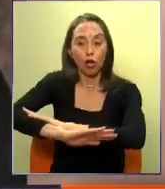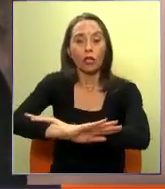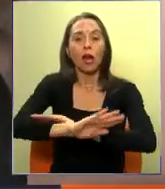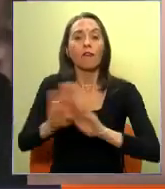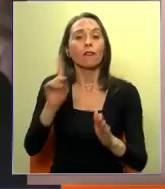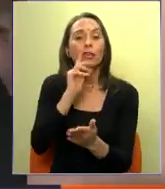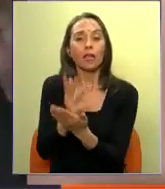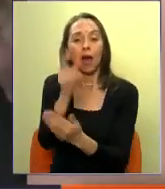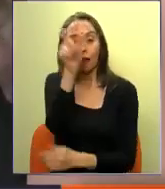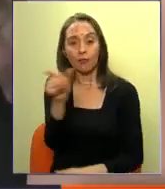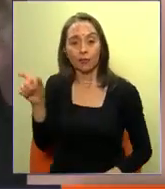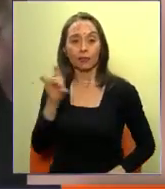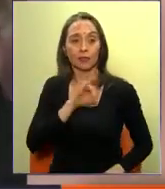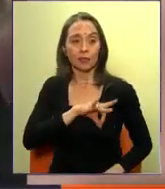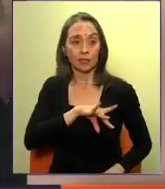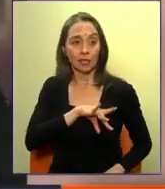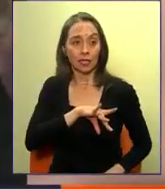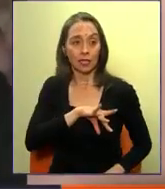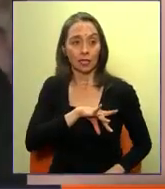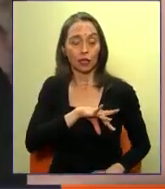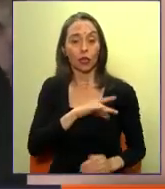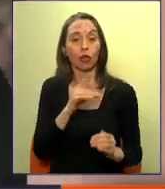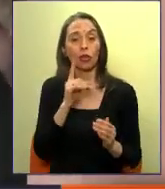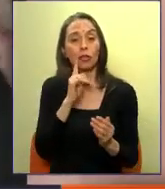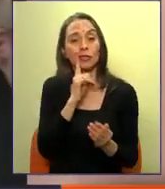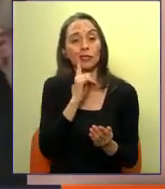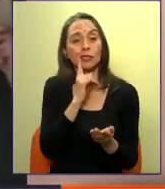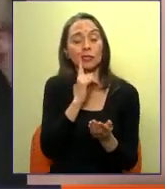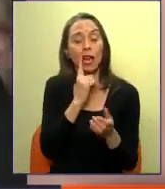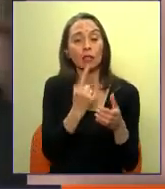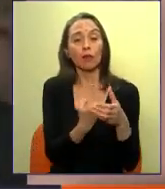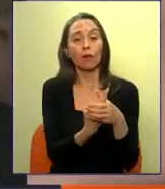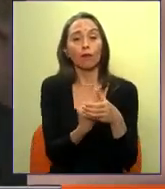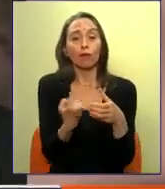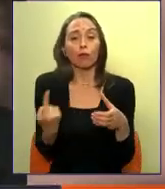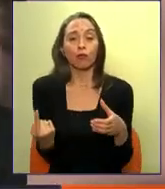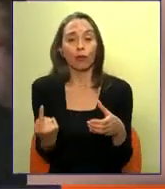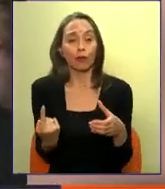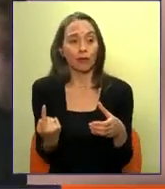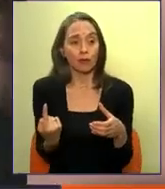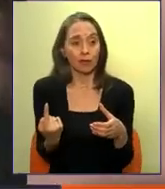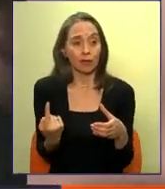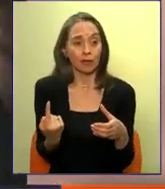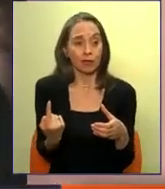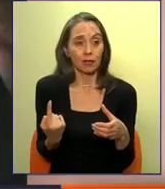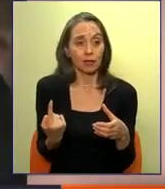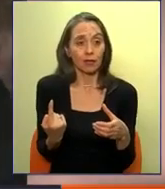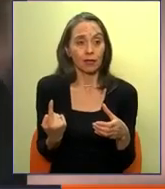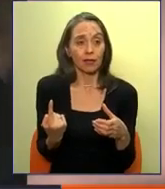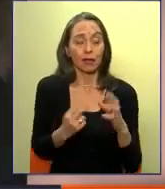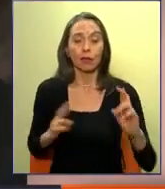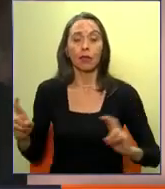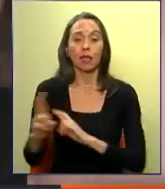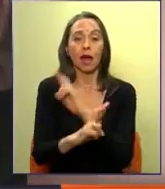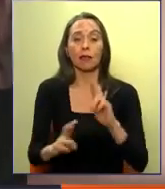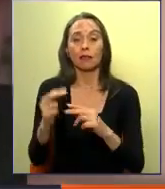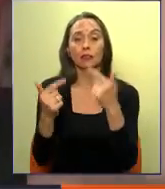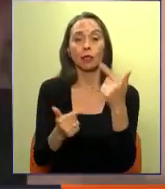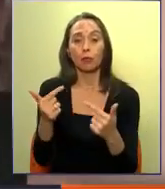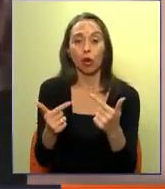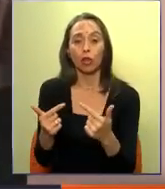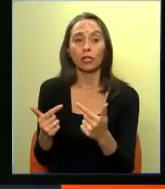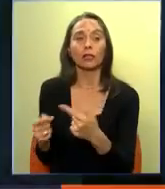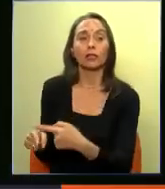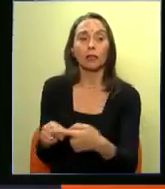chilenos al margen de la convivencia política y